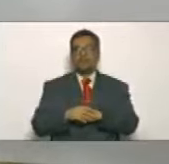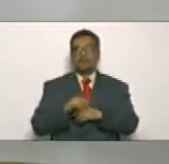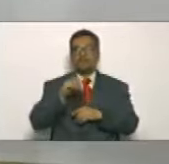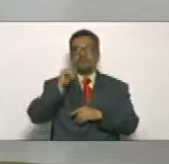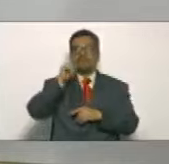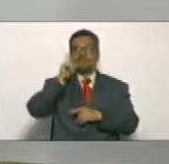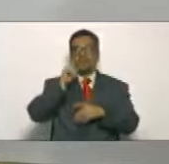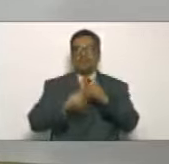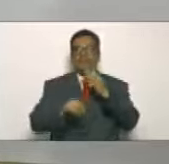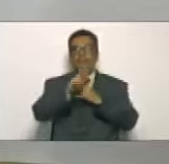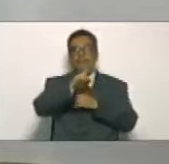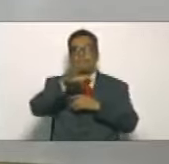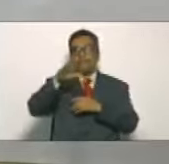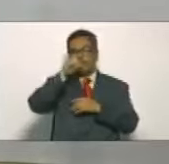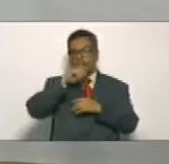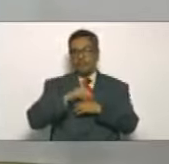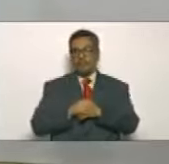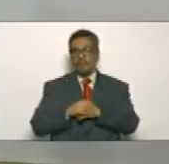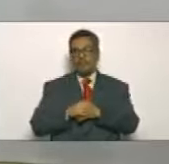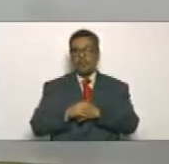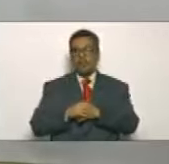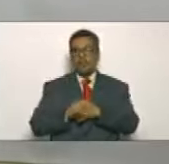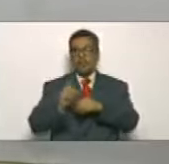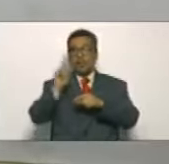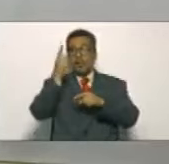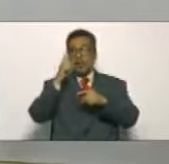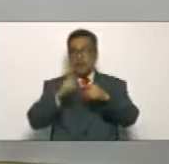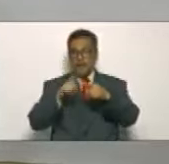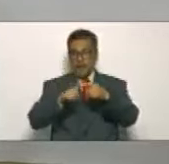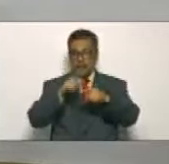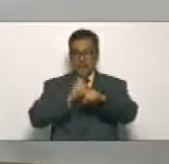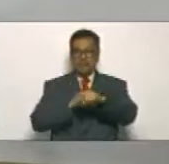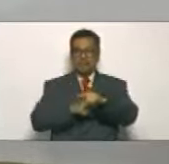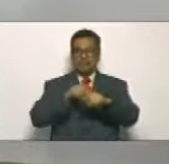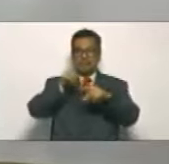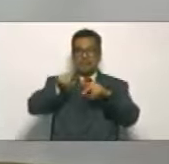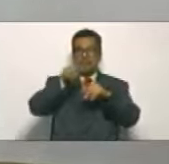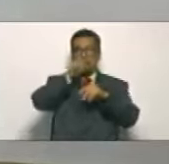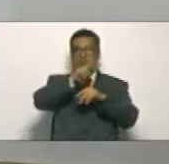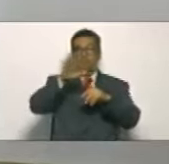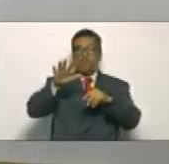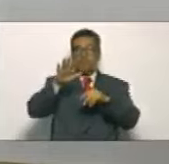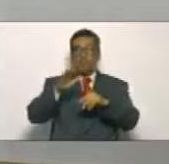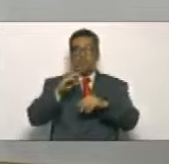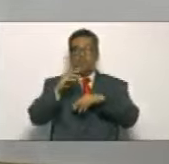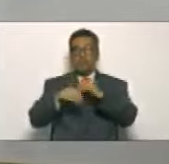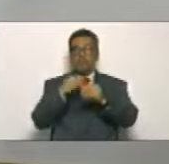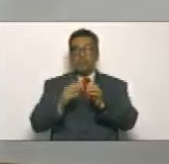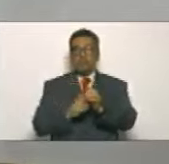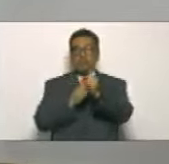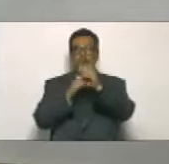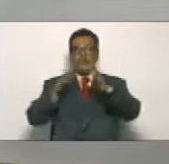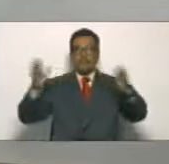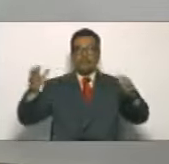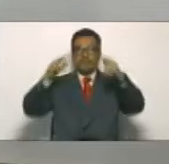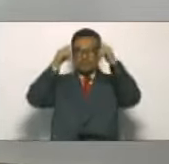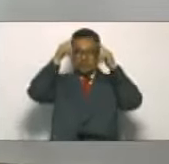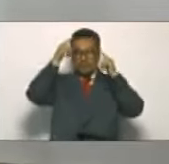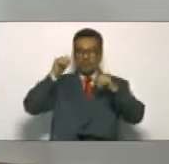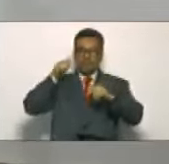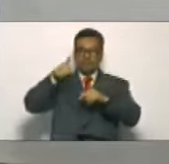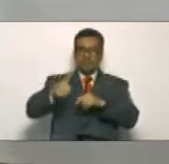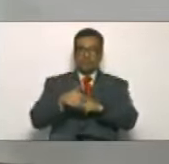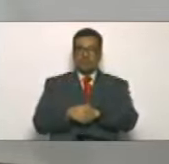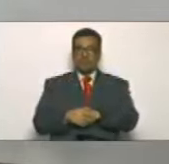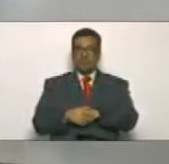estos 25 años. La primera etapa de estos 25 años conducida por ese gigante, el comandante eterno Hugo